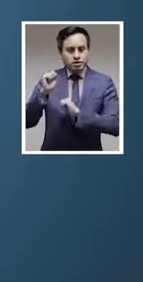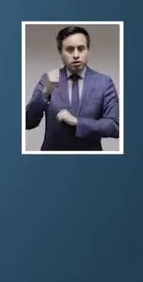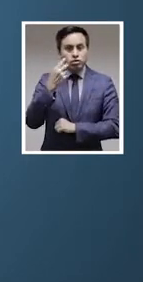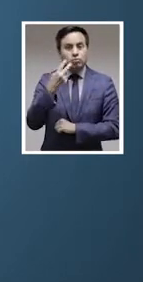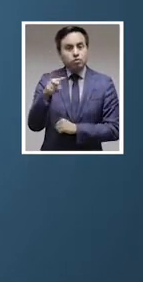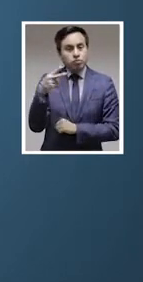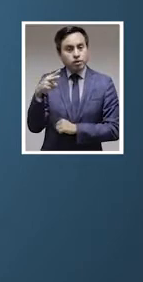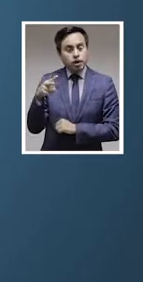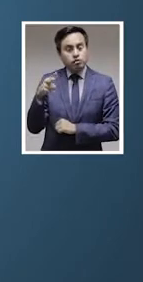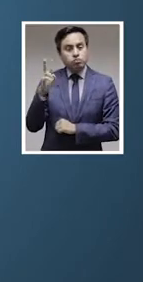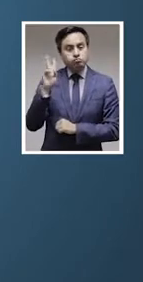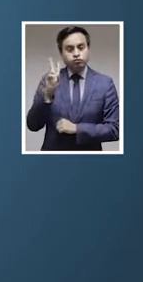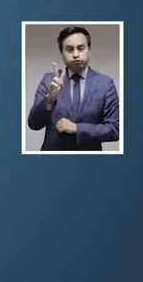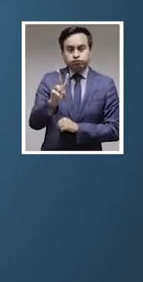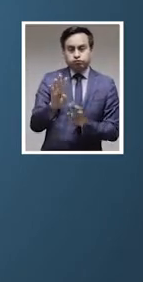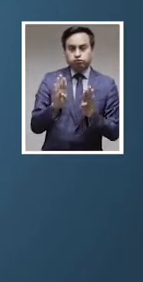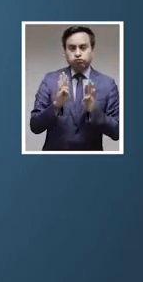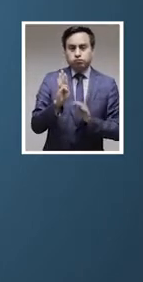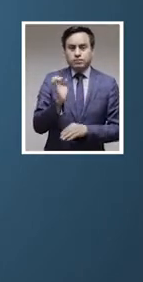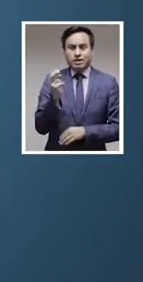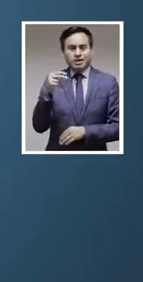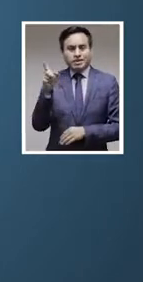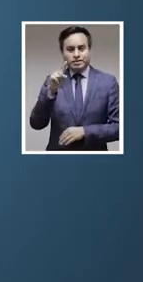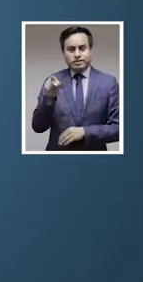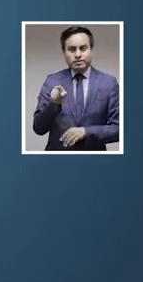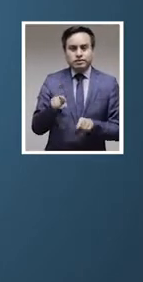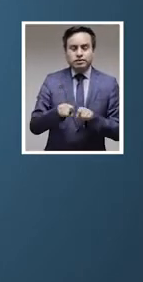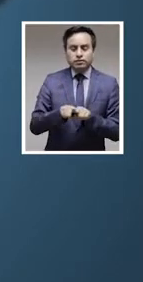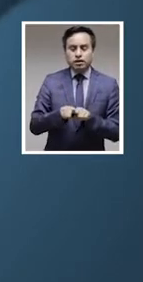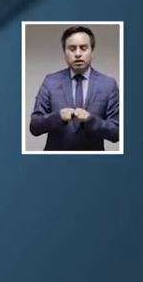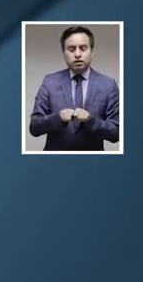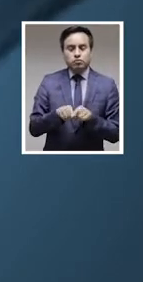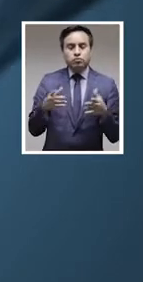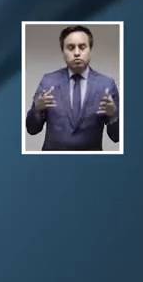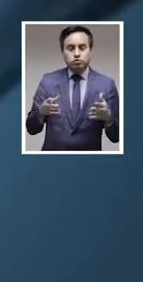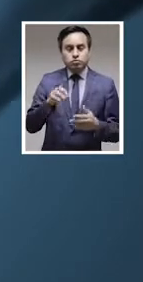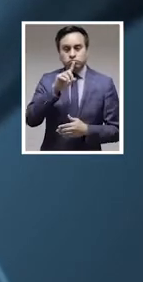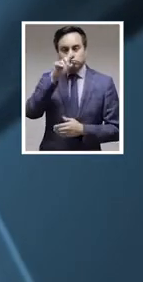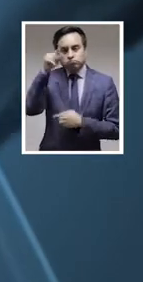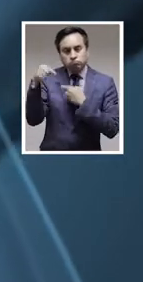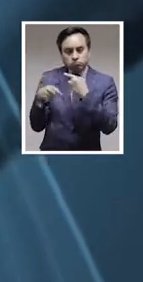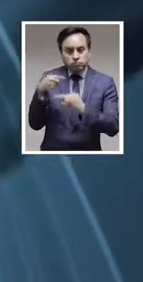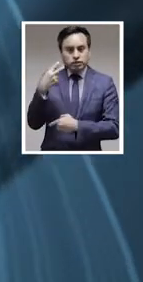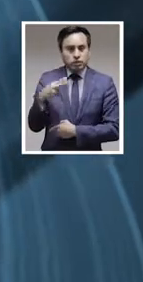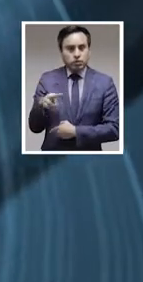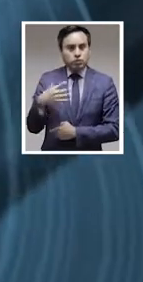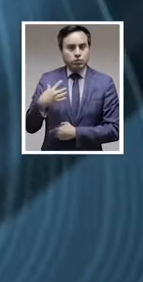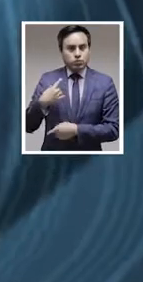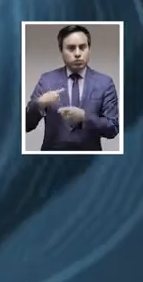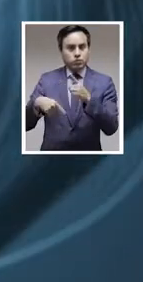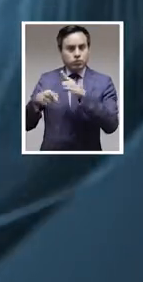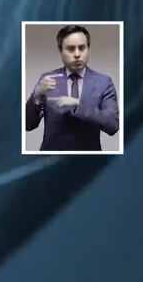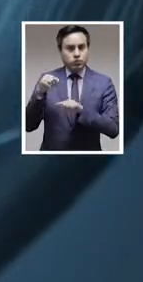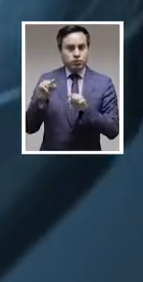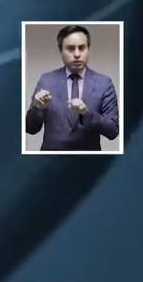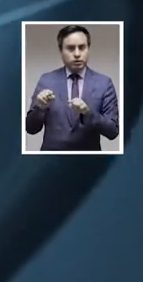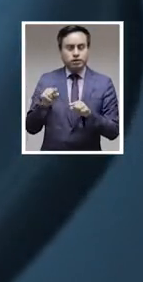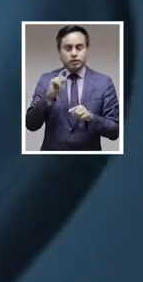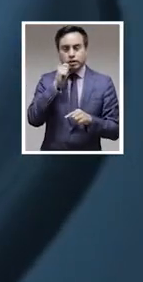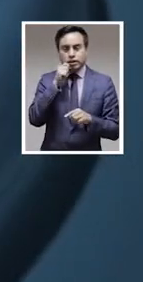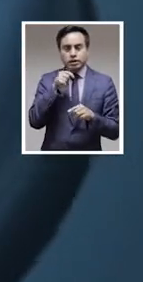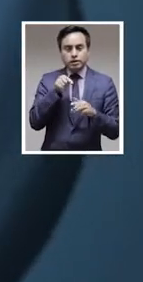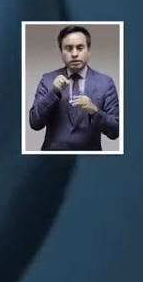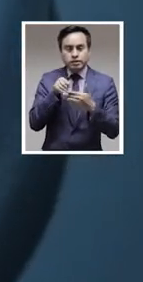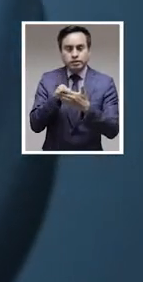son propietarios de estos bienes. Muchos de ellos, además, son patrimoniales, de manera que la intervención